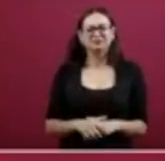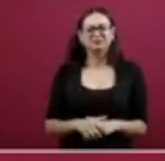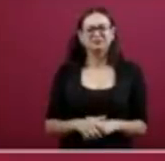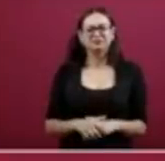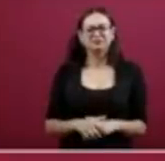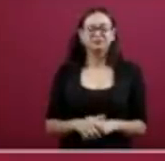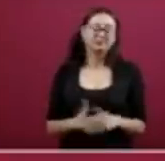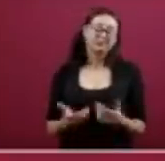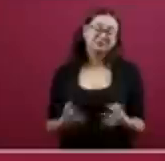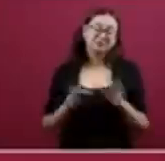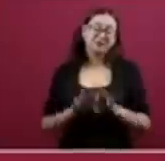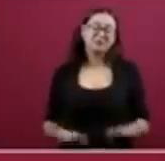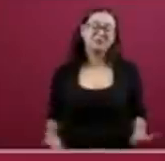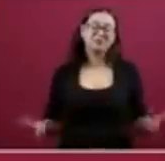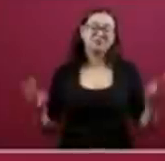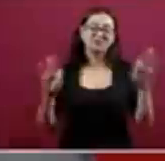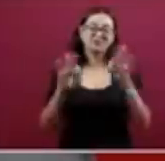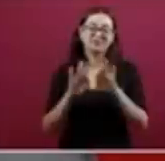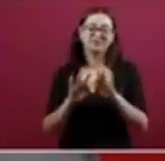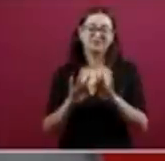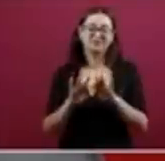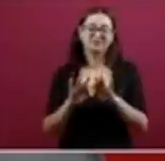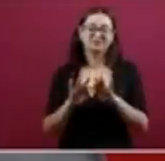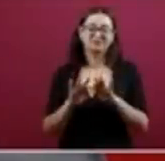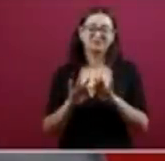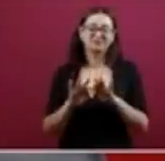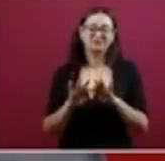que es muy importante,